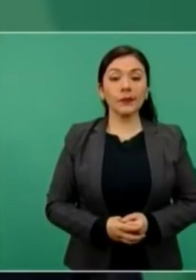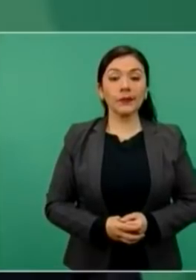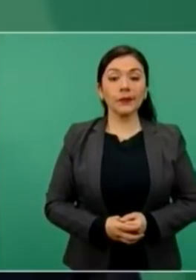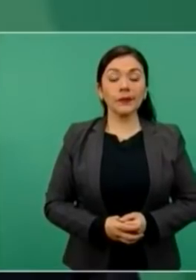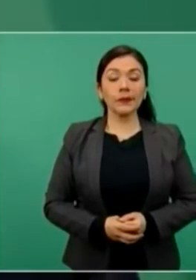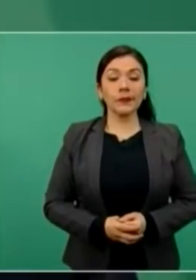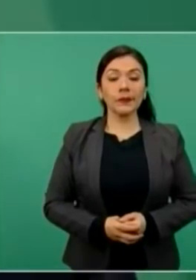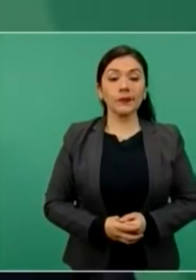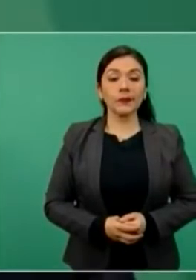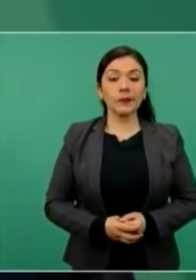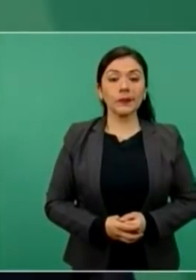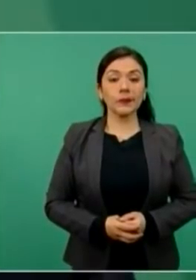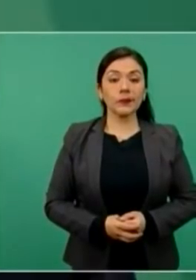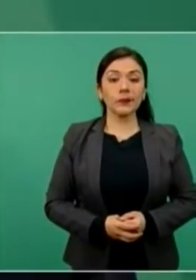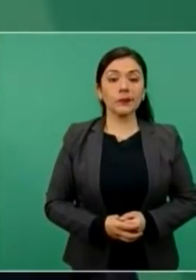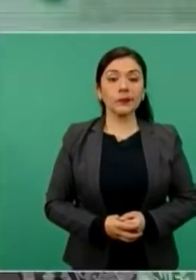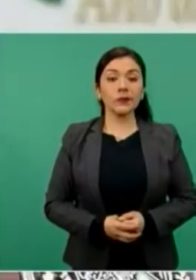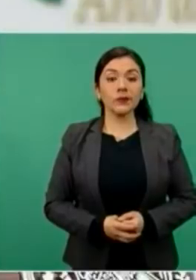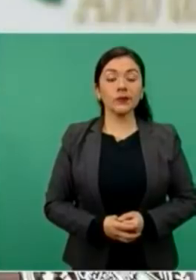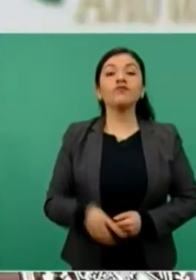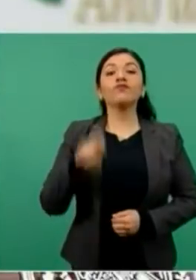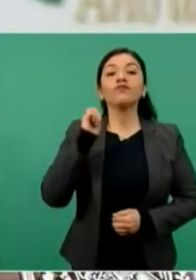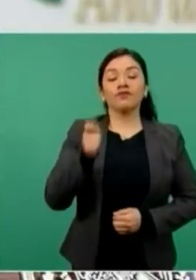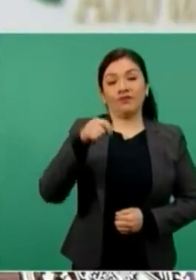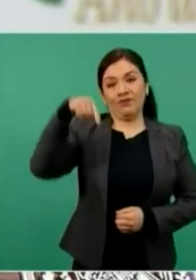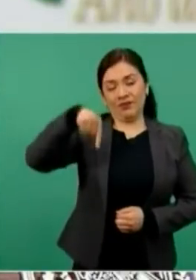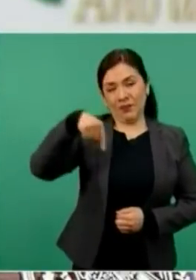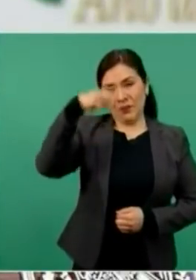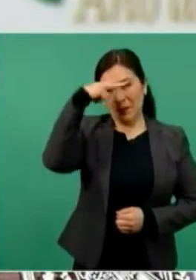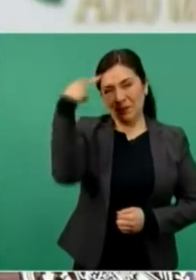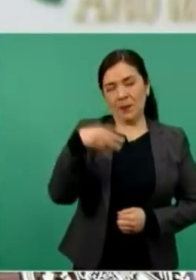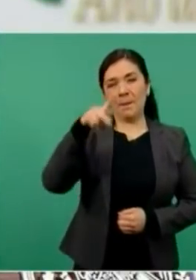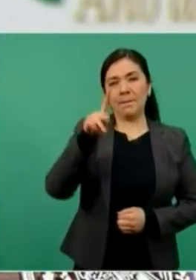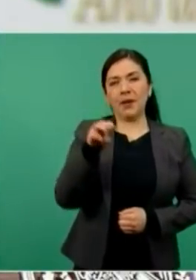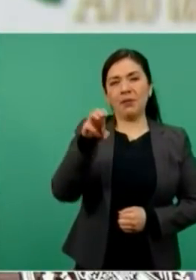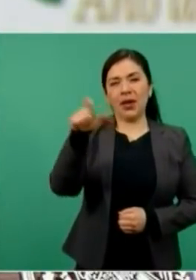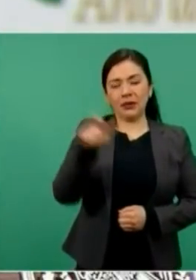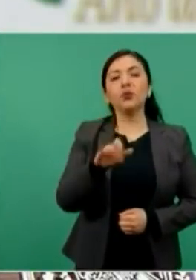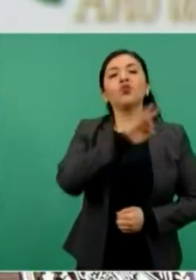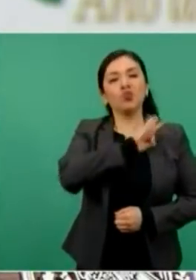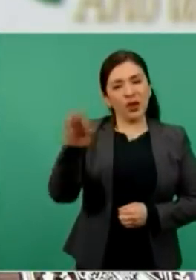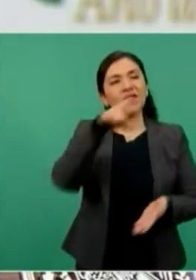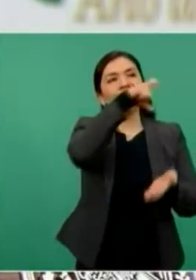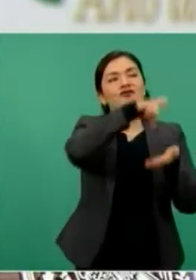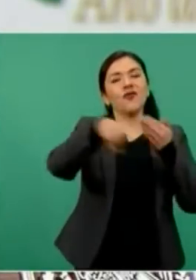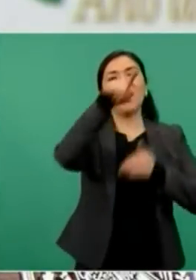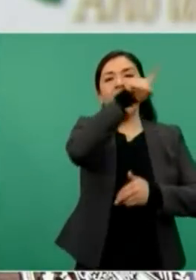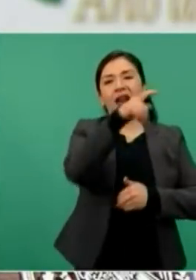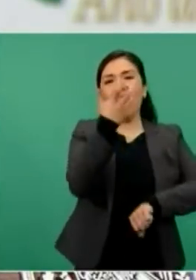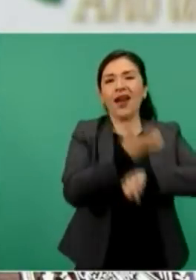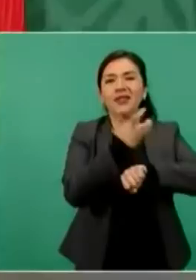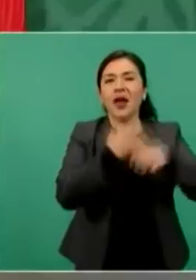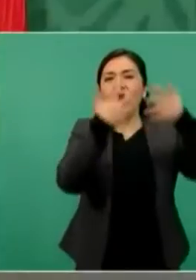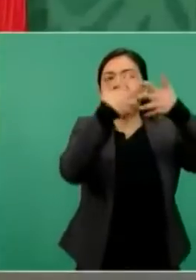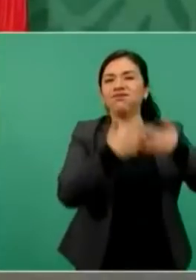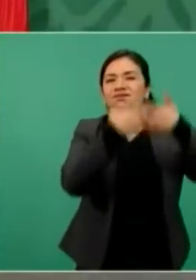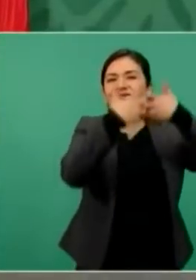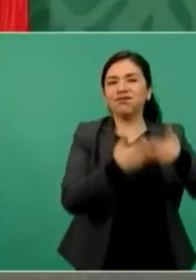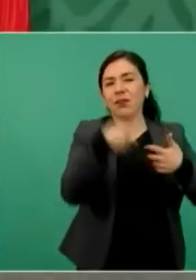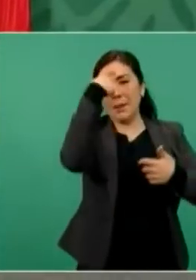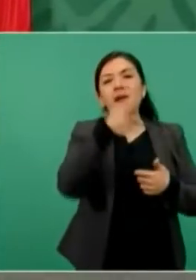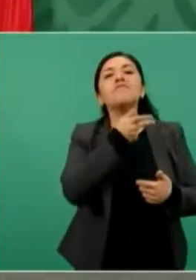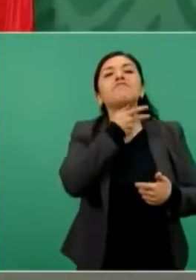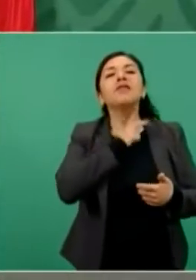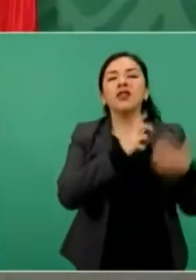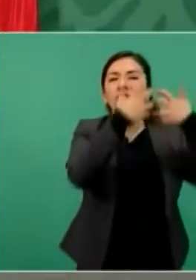de la refinería deer park d houston